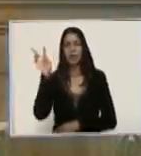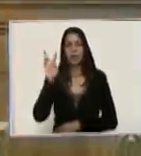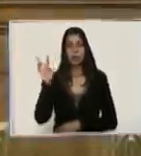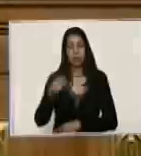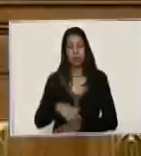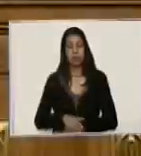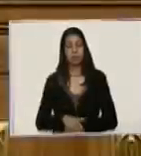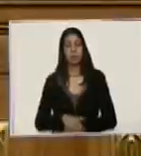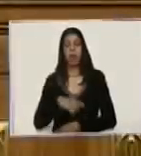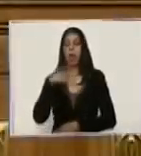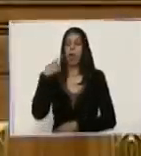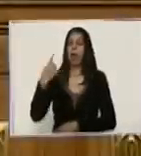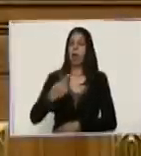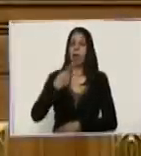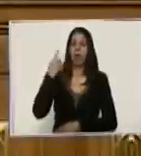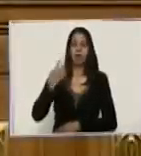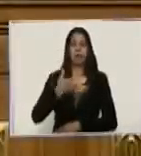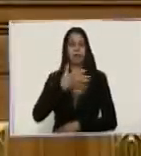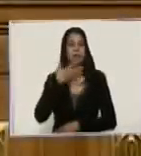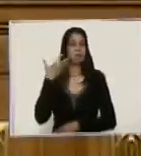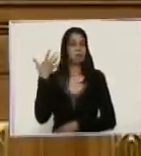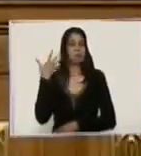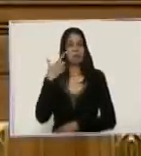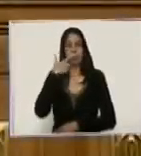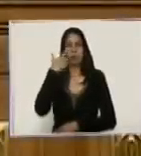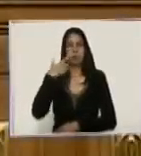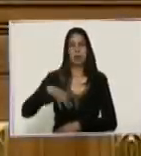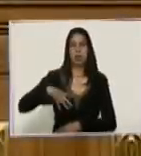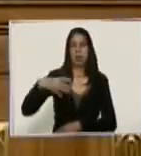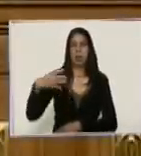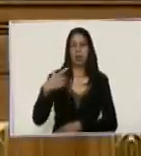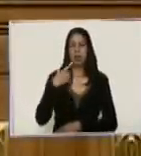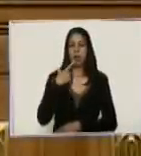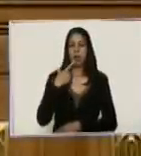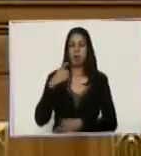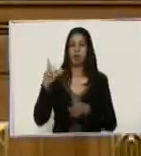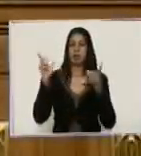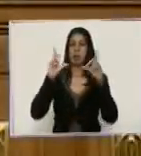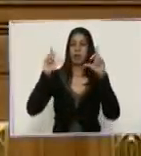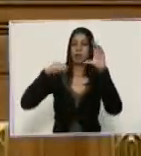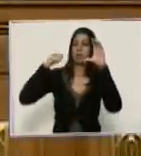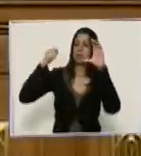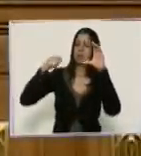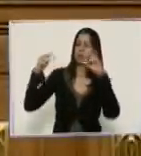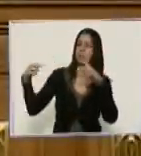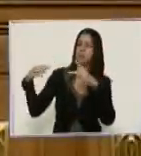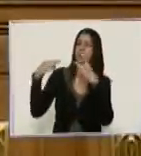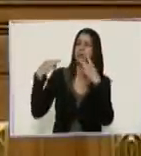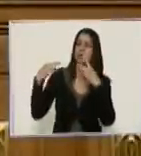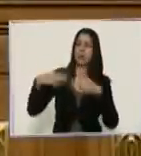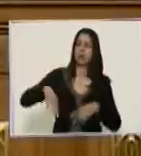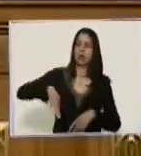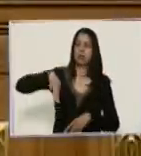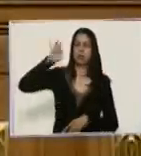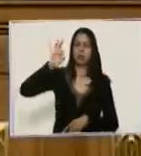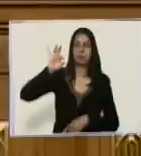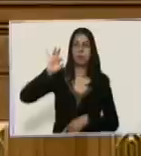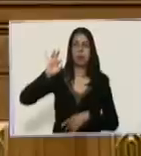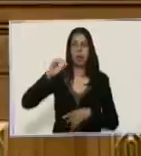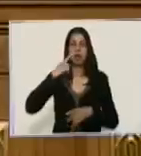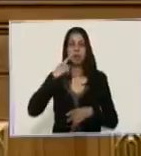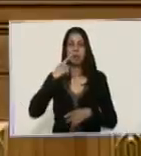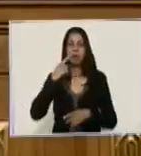se jactó, como cualquier oligarca se puede jactar en frente de una cámara, que le dio $100 a una familia